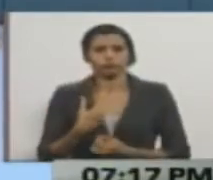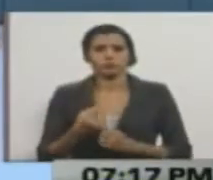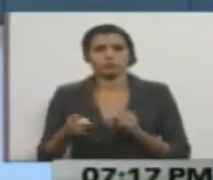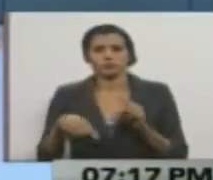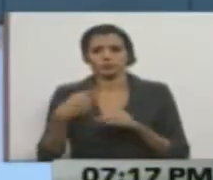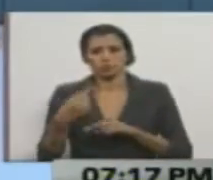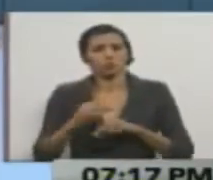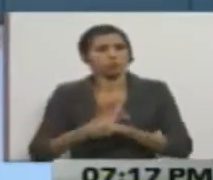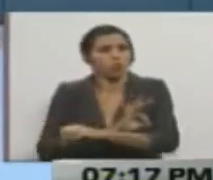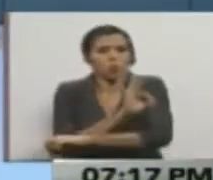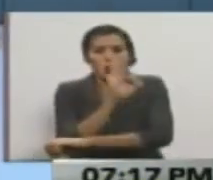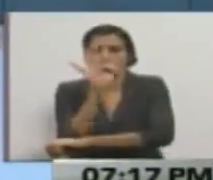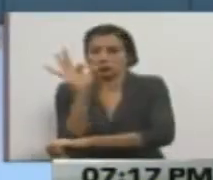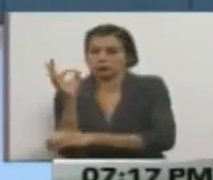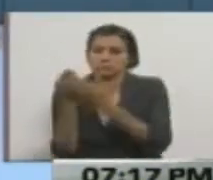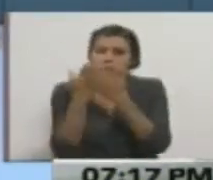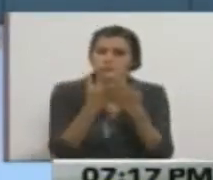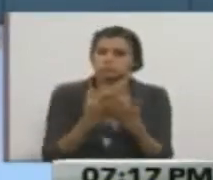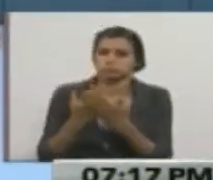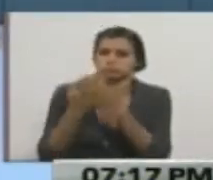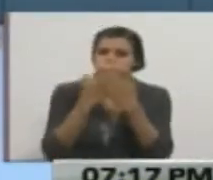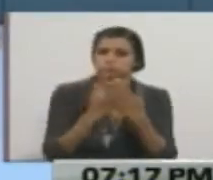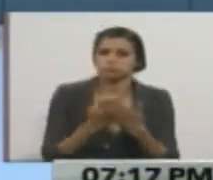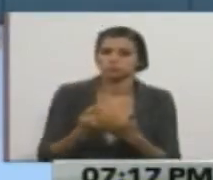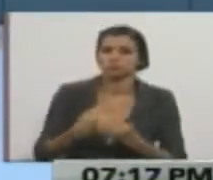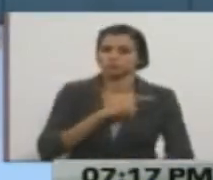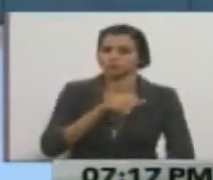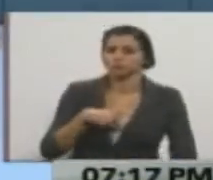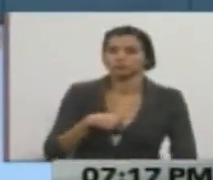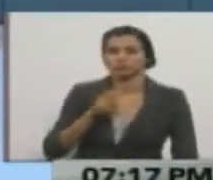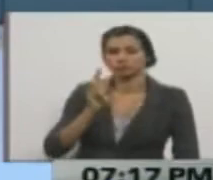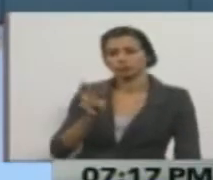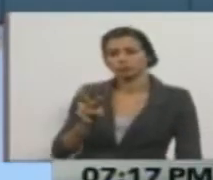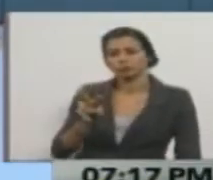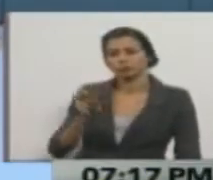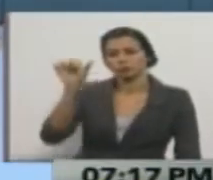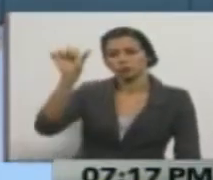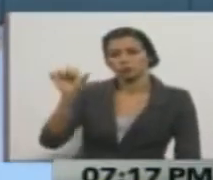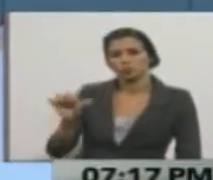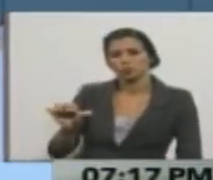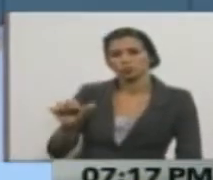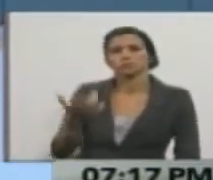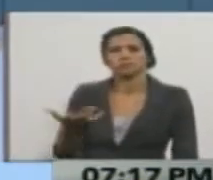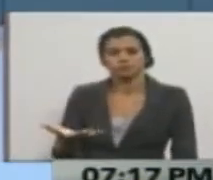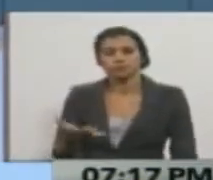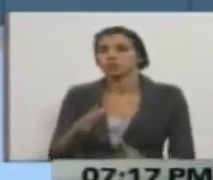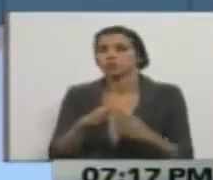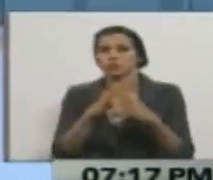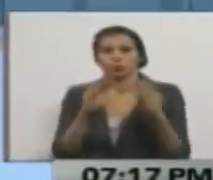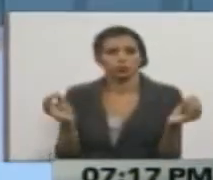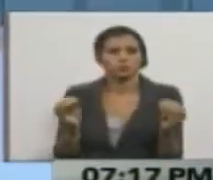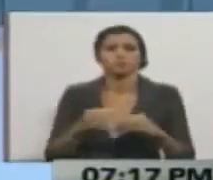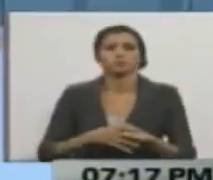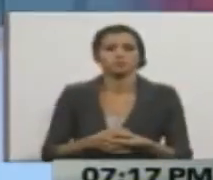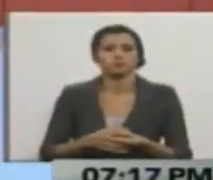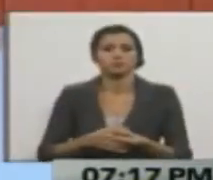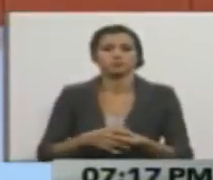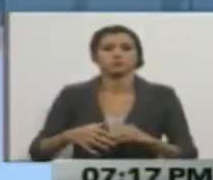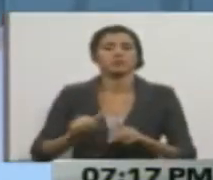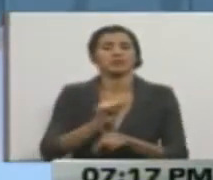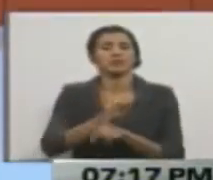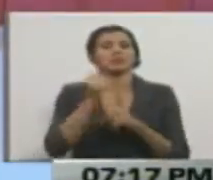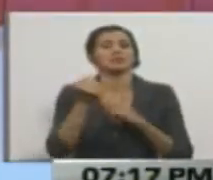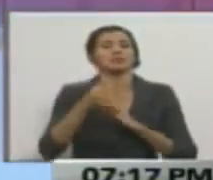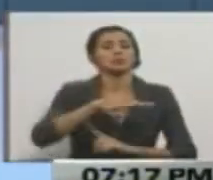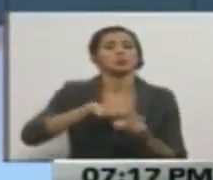mañana, tarde, noche, de el espectro sociopolítico venezolano. Hemos visto